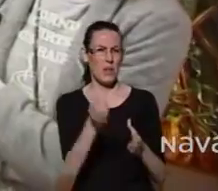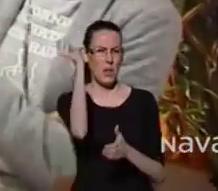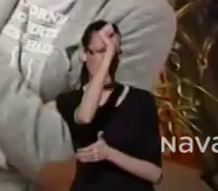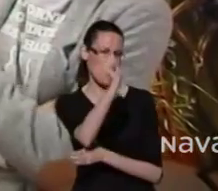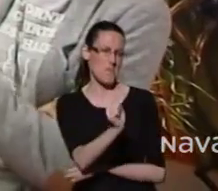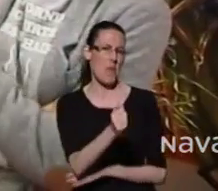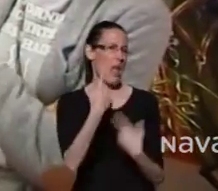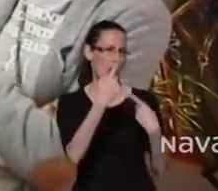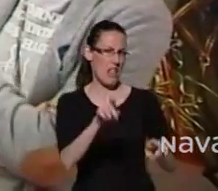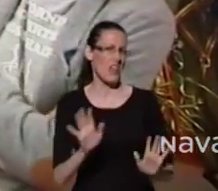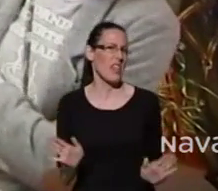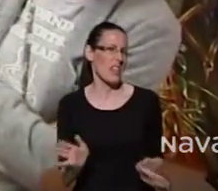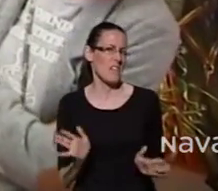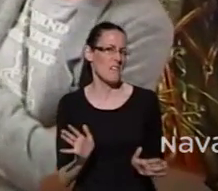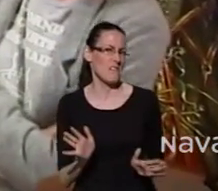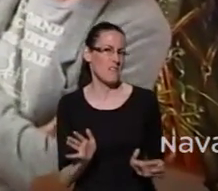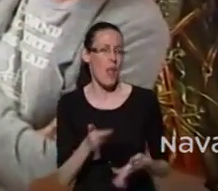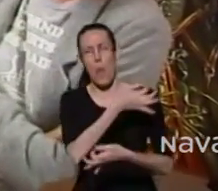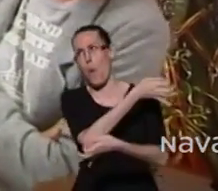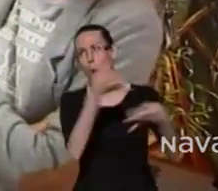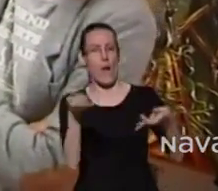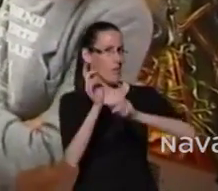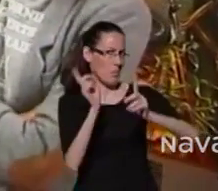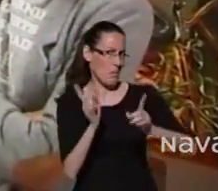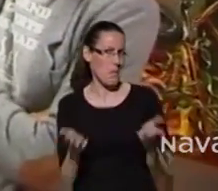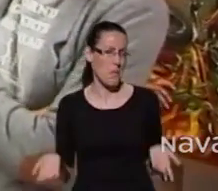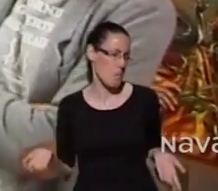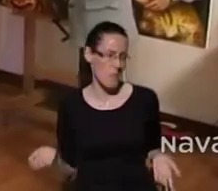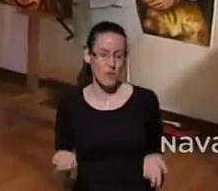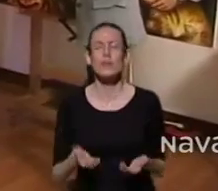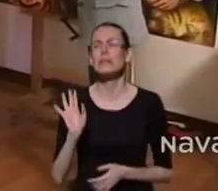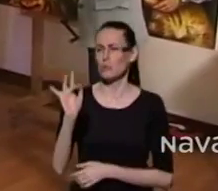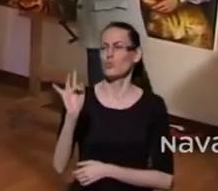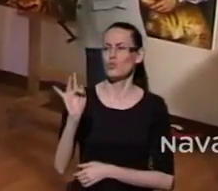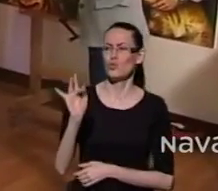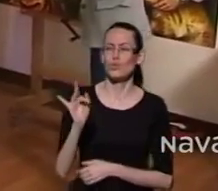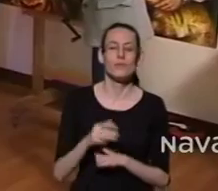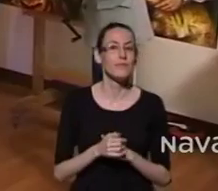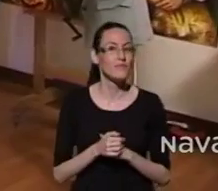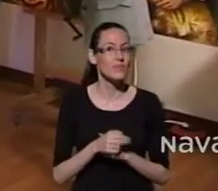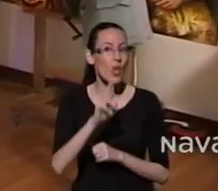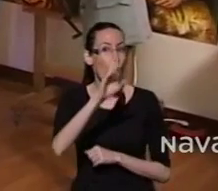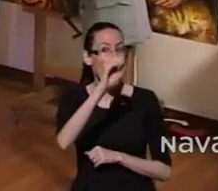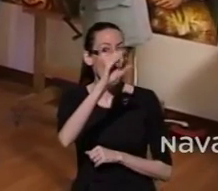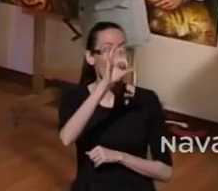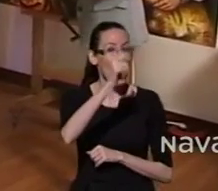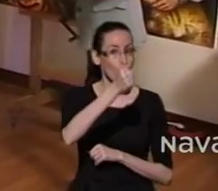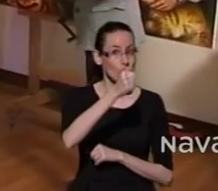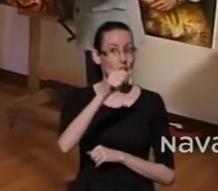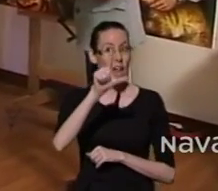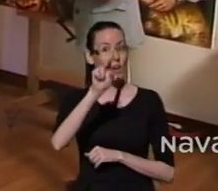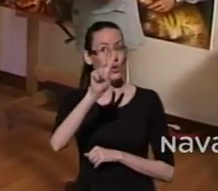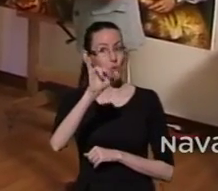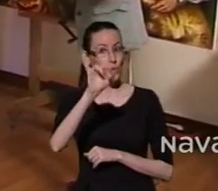falta que seas así muy exigente. Será lo que se pueda, que sí, me que sí. Además me ha dicho Rosa y Luis de la que sería Lizum,